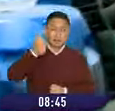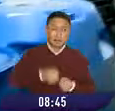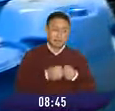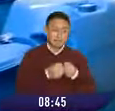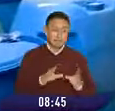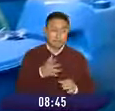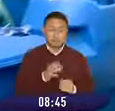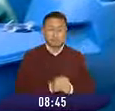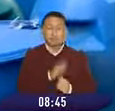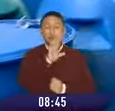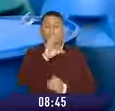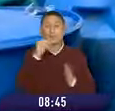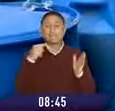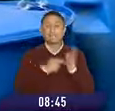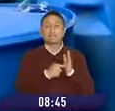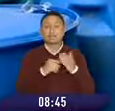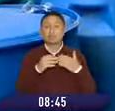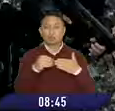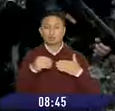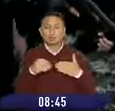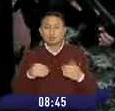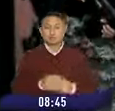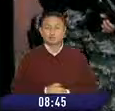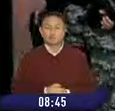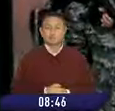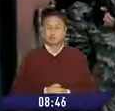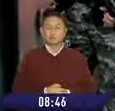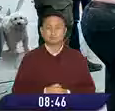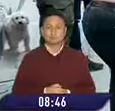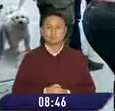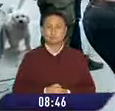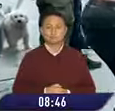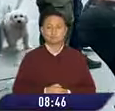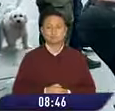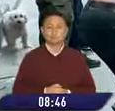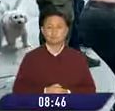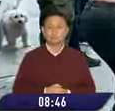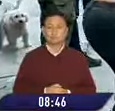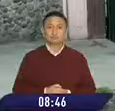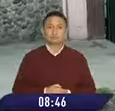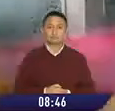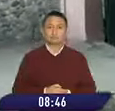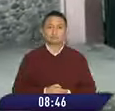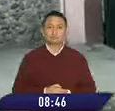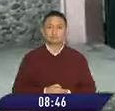un valor aproximado de 50.000 dólares. En Quito informó Iván Casamen.